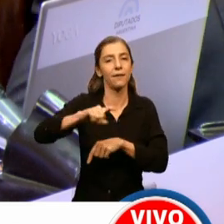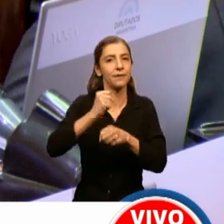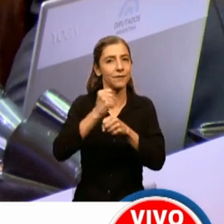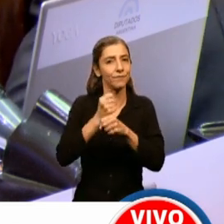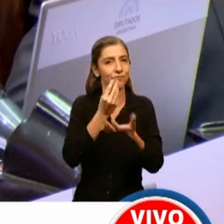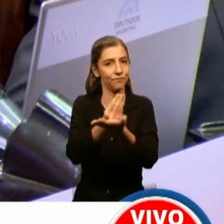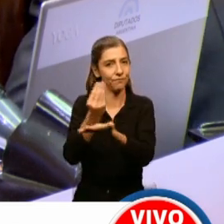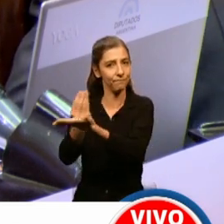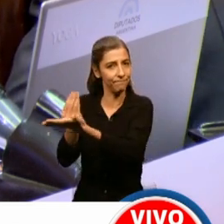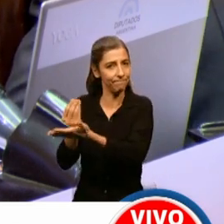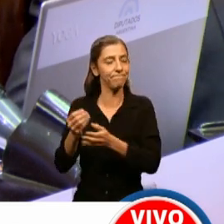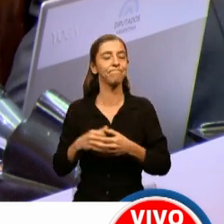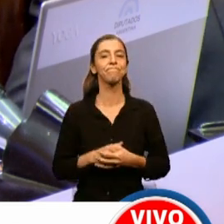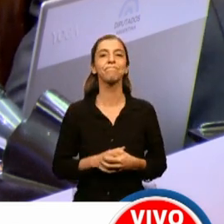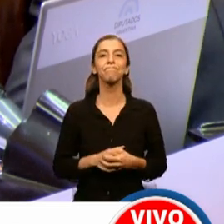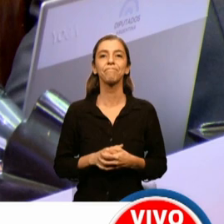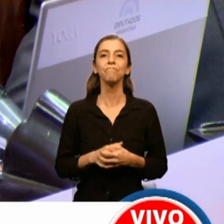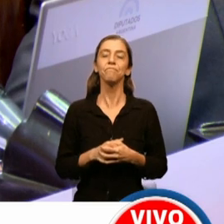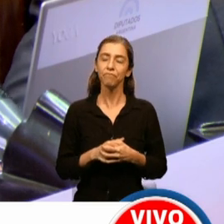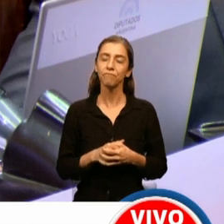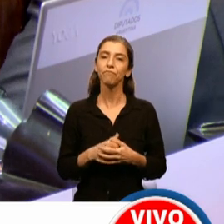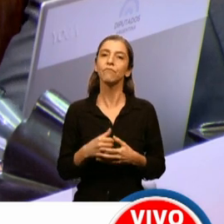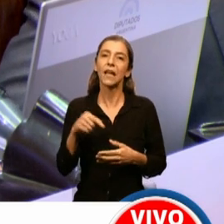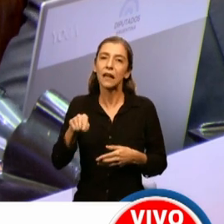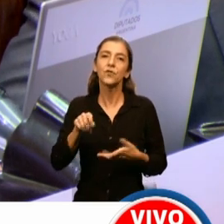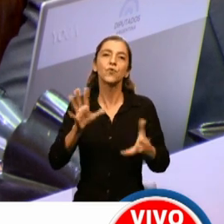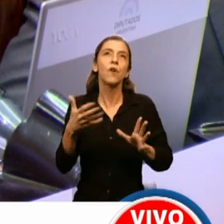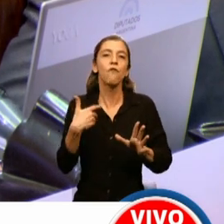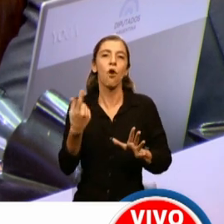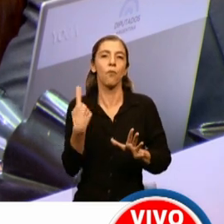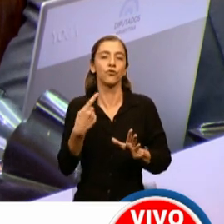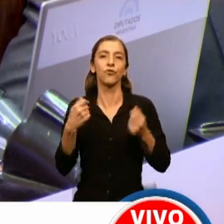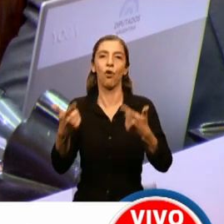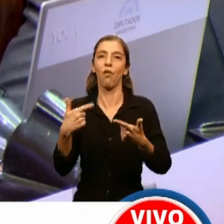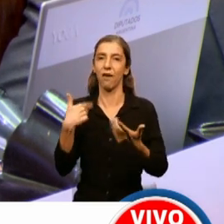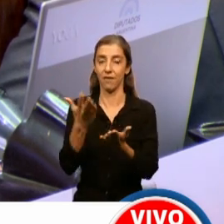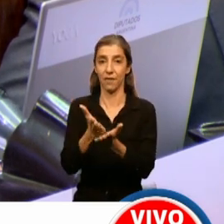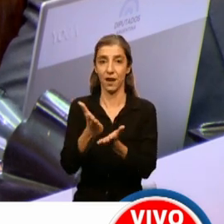colectivo para asegurarles el ejercicio de derechos reconocidos